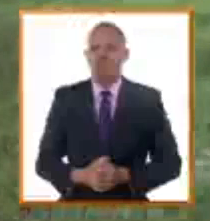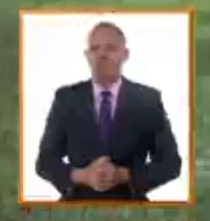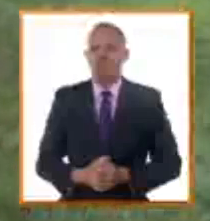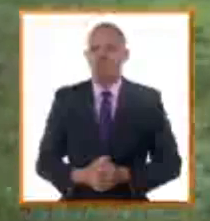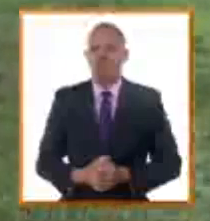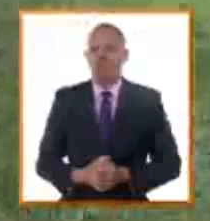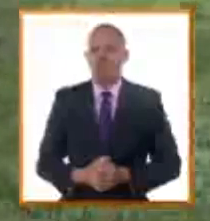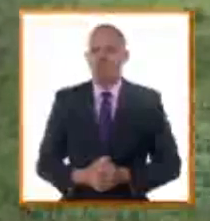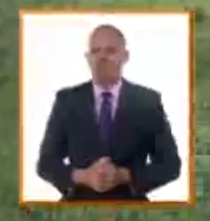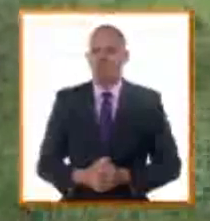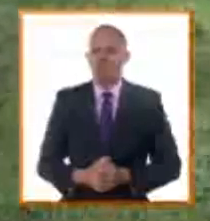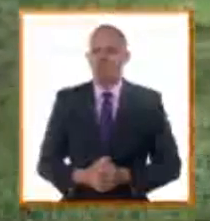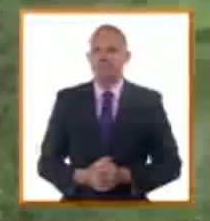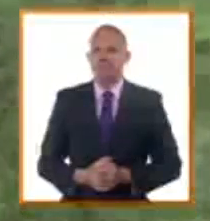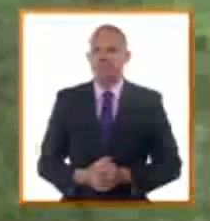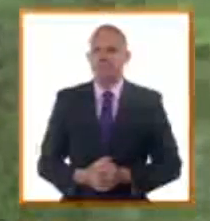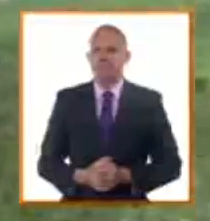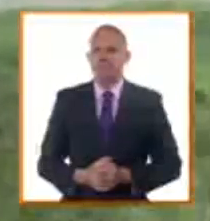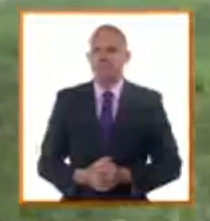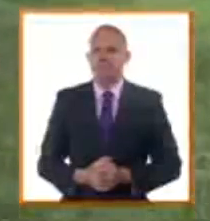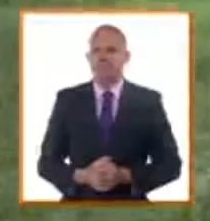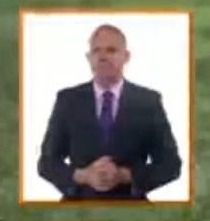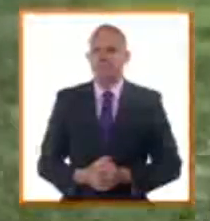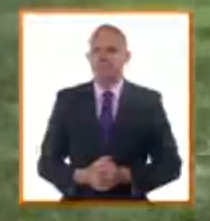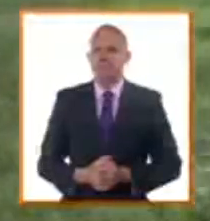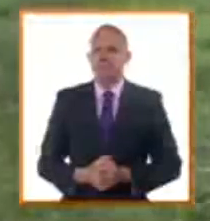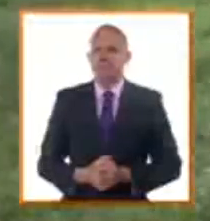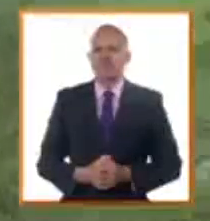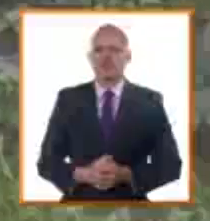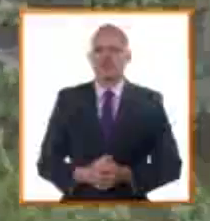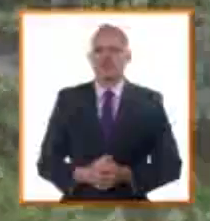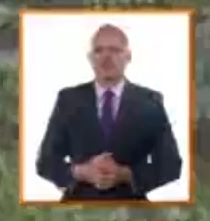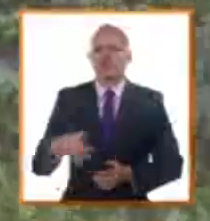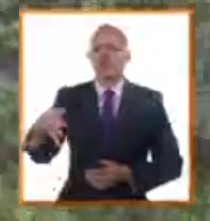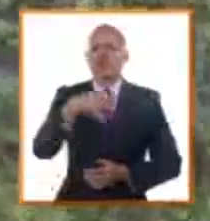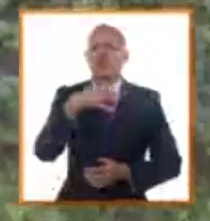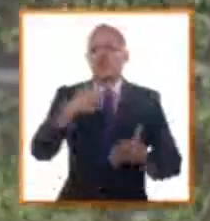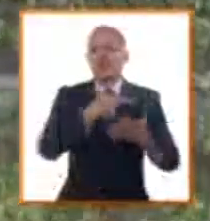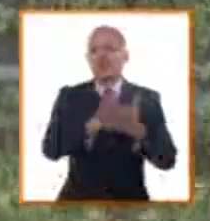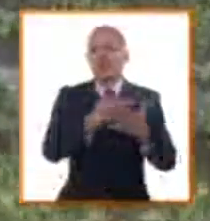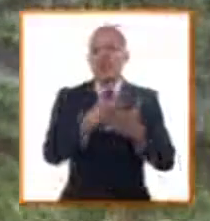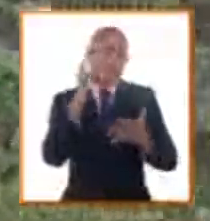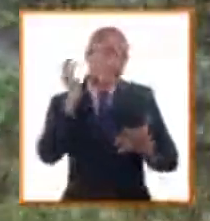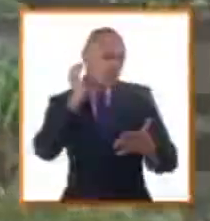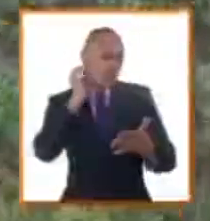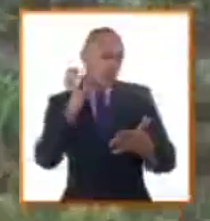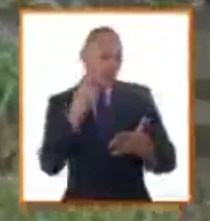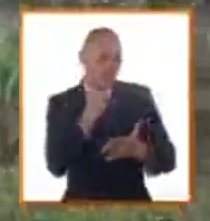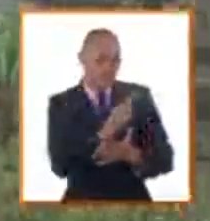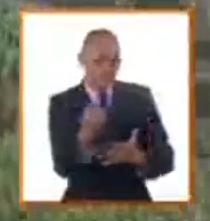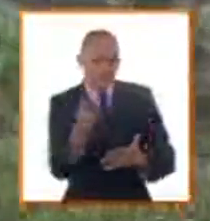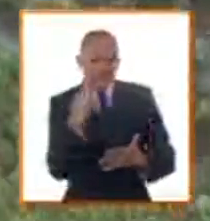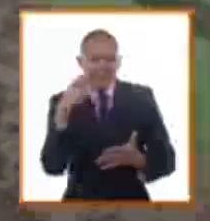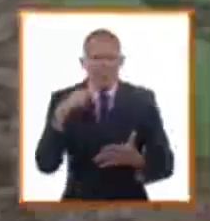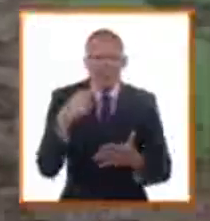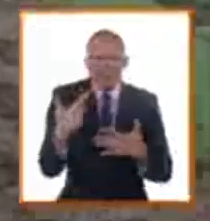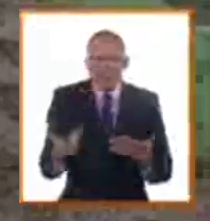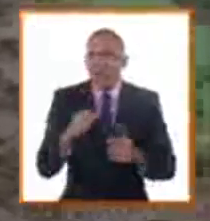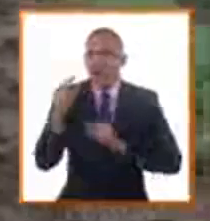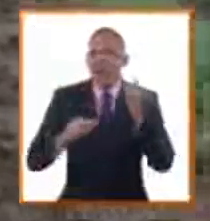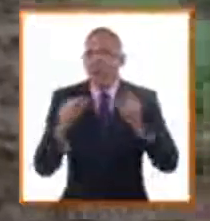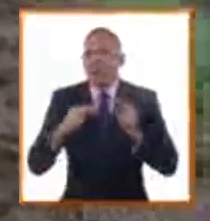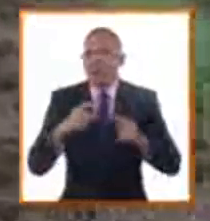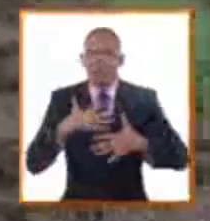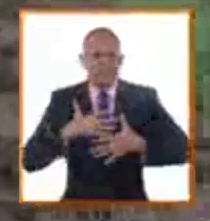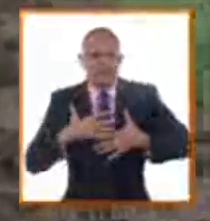Llegaron los héroes en la nave salvadora hasta comunidades de los municipios ya Manzanillo en esta porción suroriental de Cuba, parajes